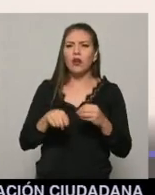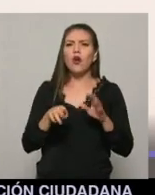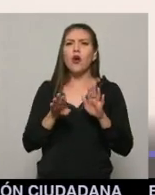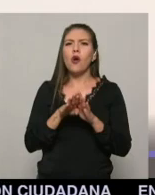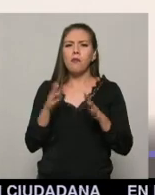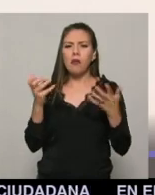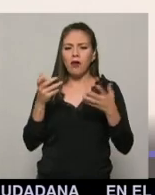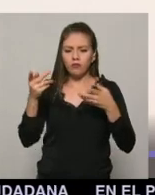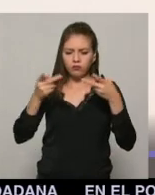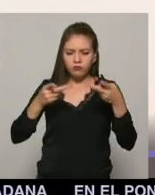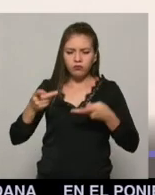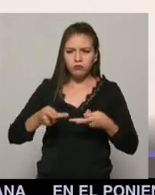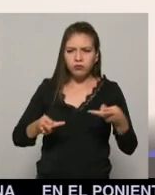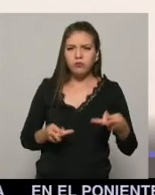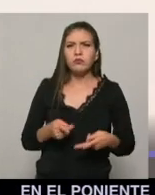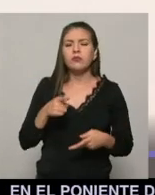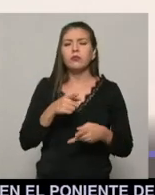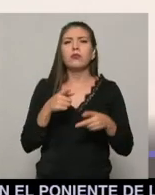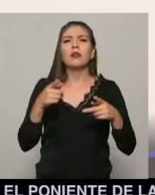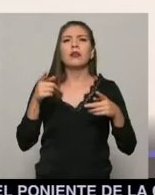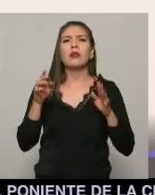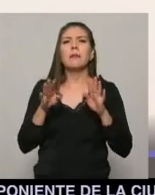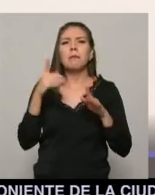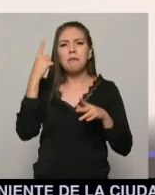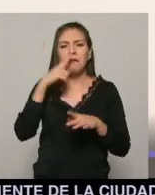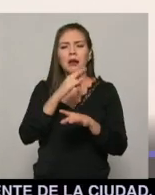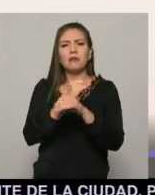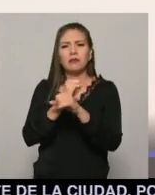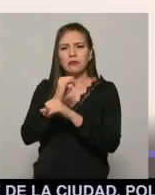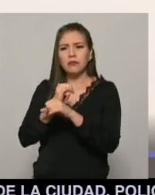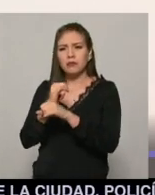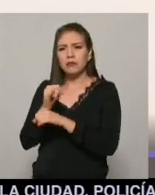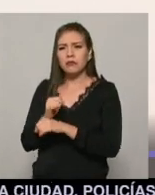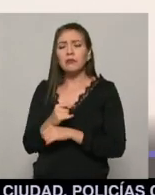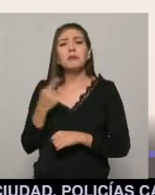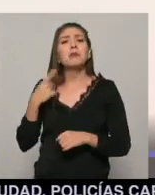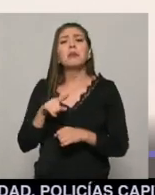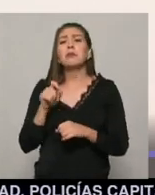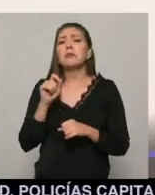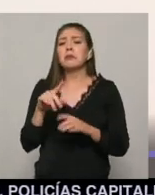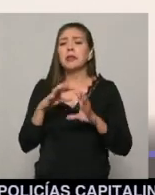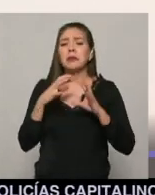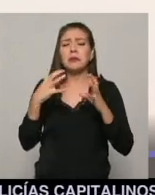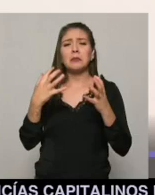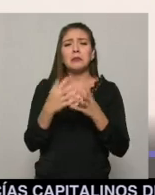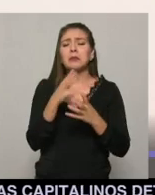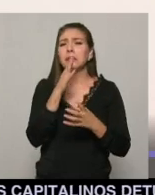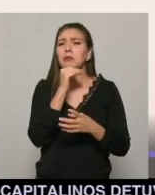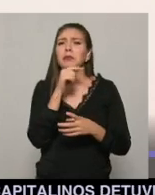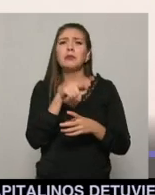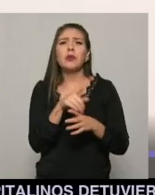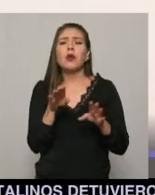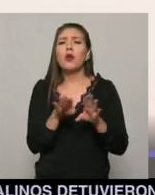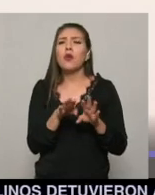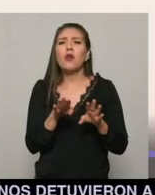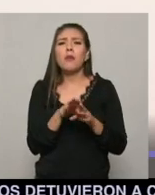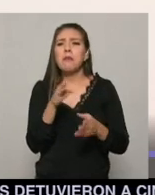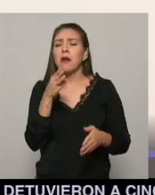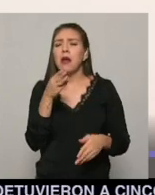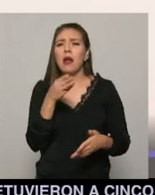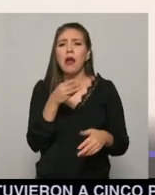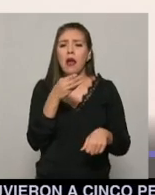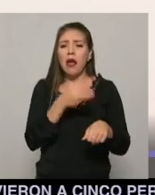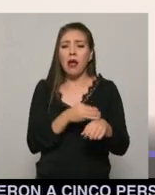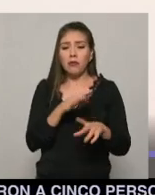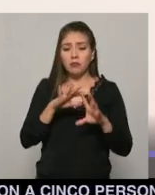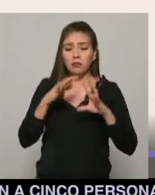de aparente sanción, de aparente investigación, cuando lo único que ha generado es una burbuja de impunidad. Este funcionamiento del Consejo de Honor y Justicia se replica en la